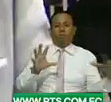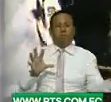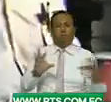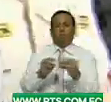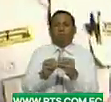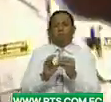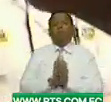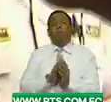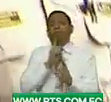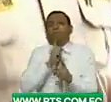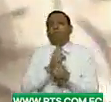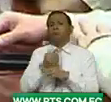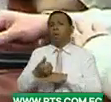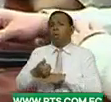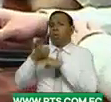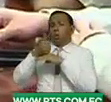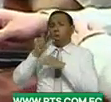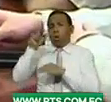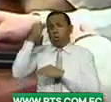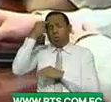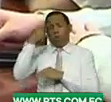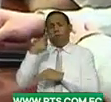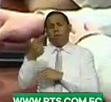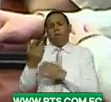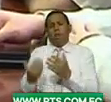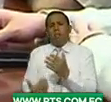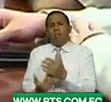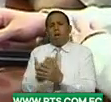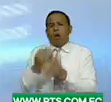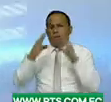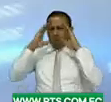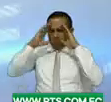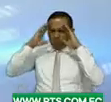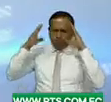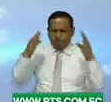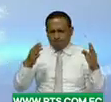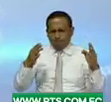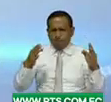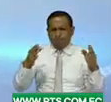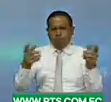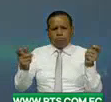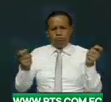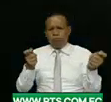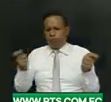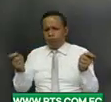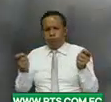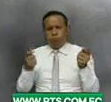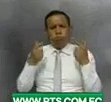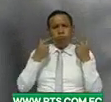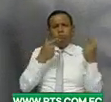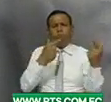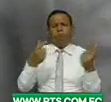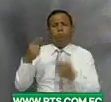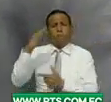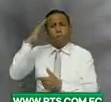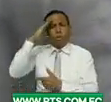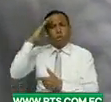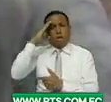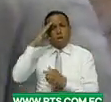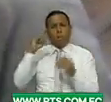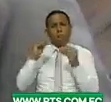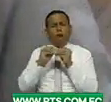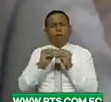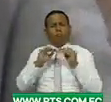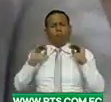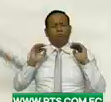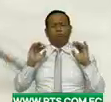autoridades gubernamentales ya plantean una nueva intervención uniformada al Cantón Eloy Alfaro. Durán, hoy ha habido